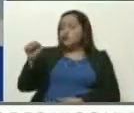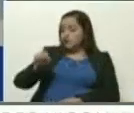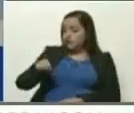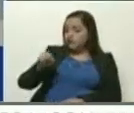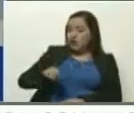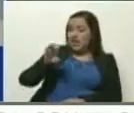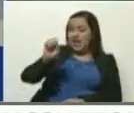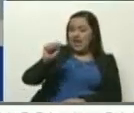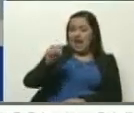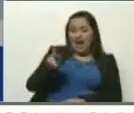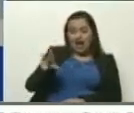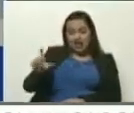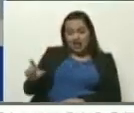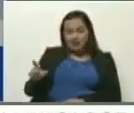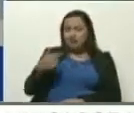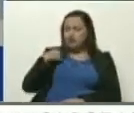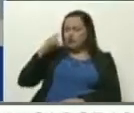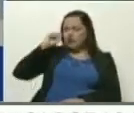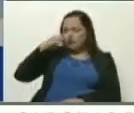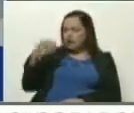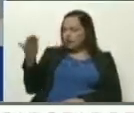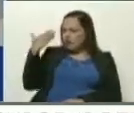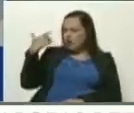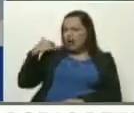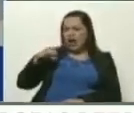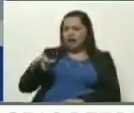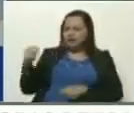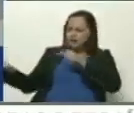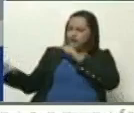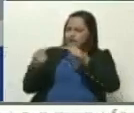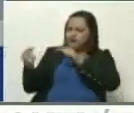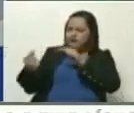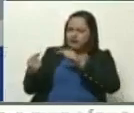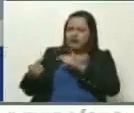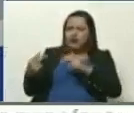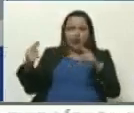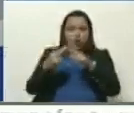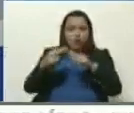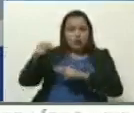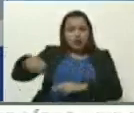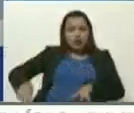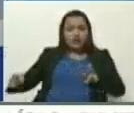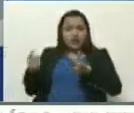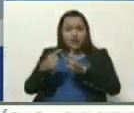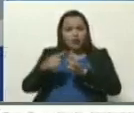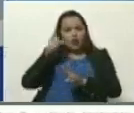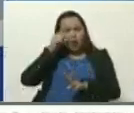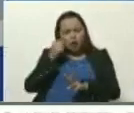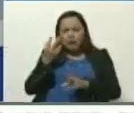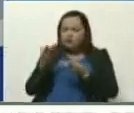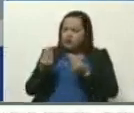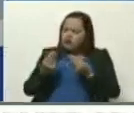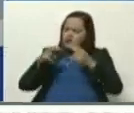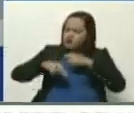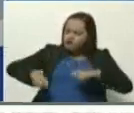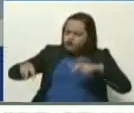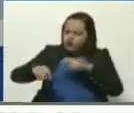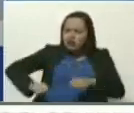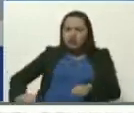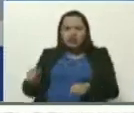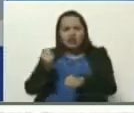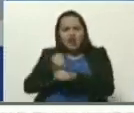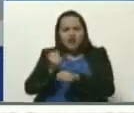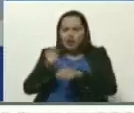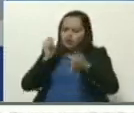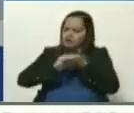yo recuerdo el día que estábamos hablando del profesor Arles, lo que conocí de él aquí en Venezuela en la televisión, era un hombre muy acucioso en el trabajo. Los guiones del